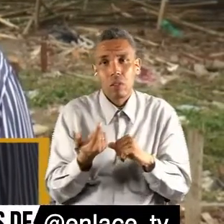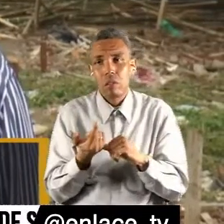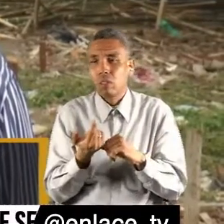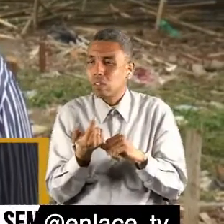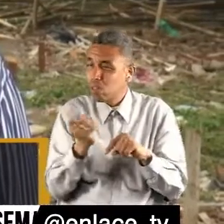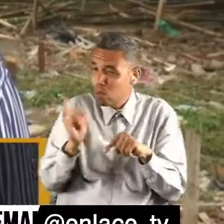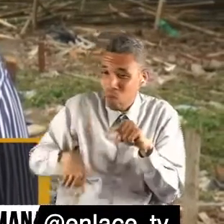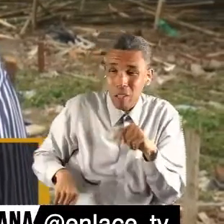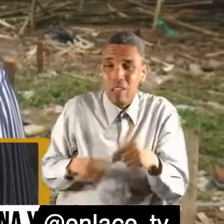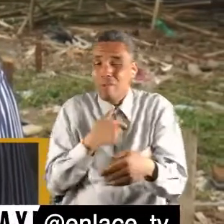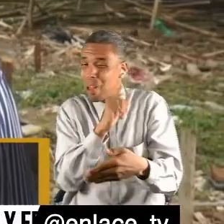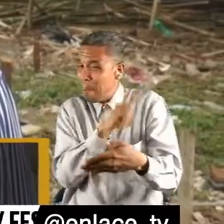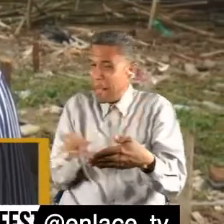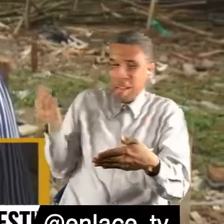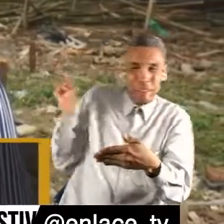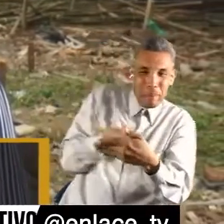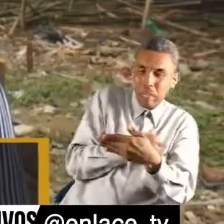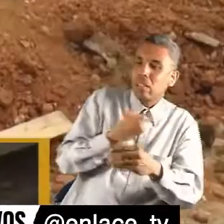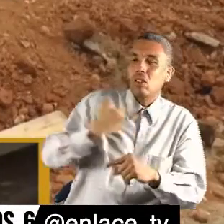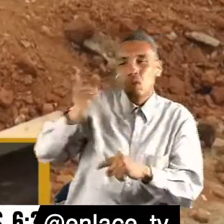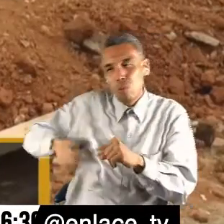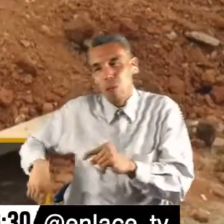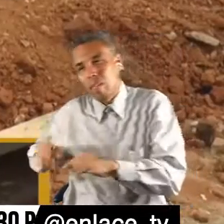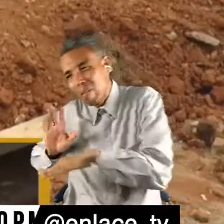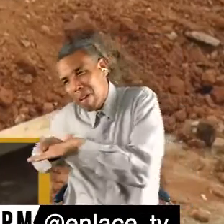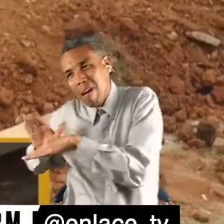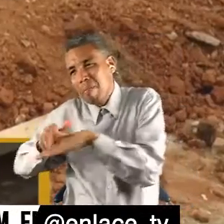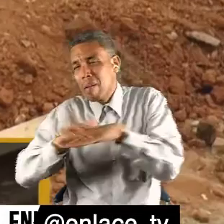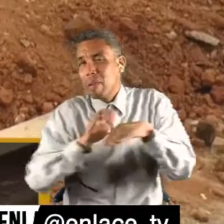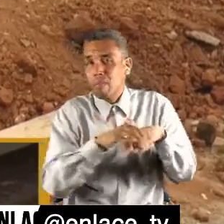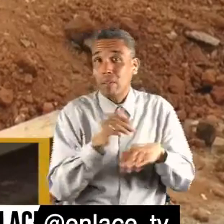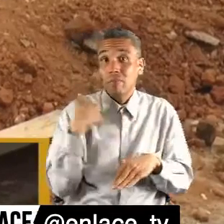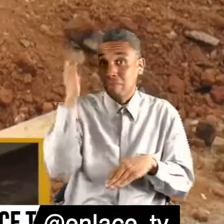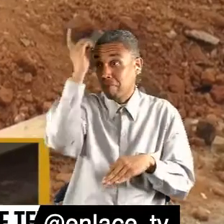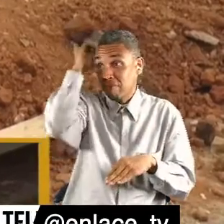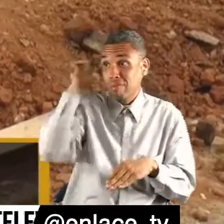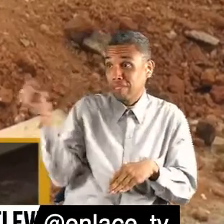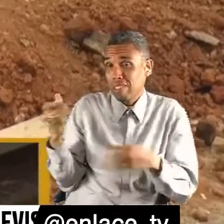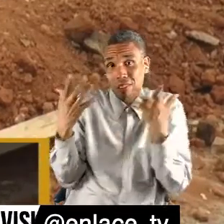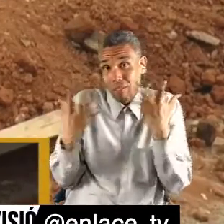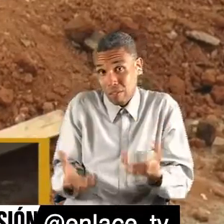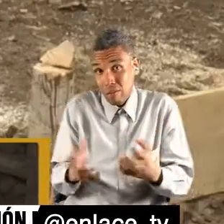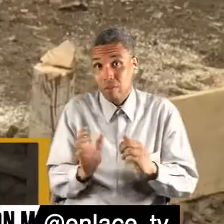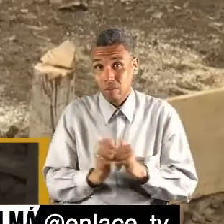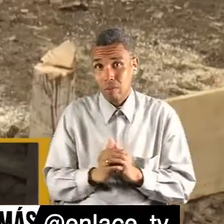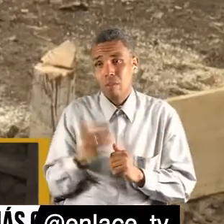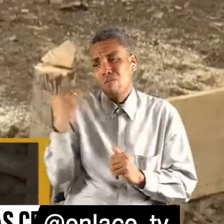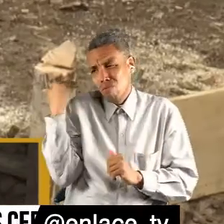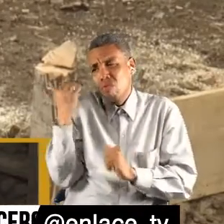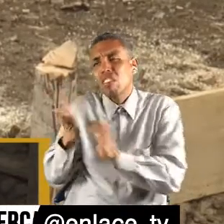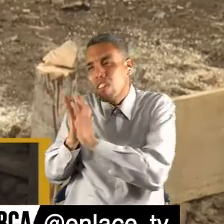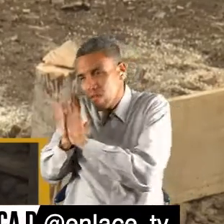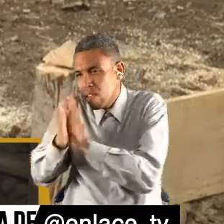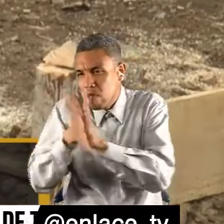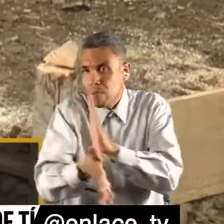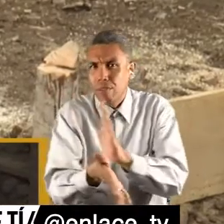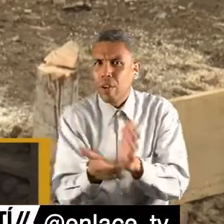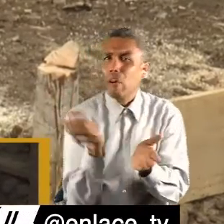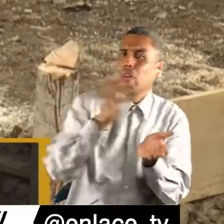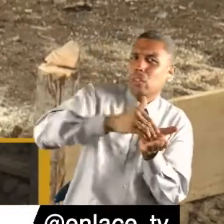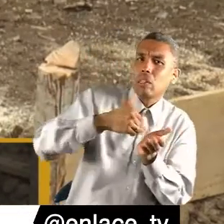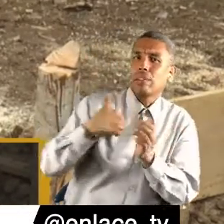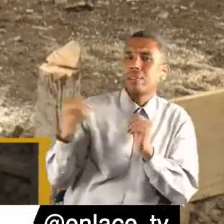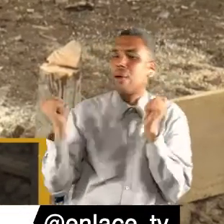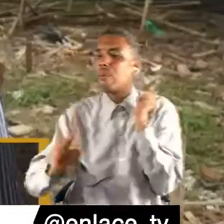ninguna invasión más en el municipio de Barranca Bermeja. Ha sido un querer de la administración municipal y de la totalidad de las entidades